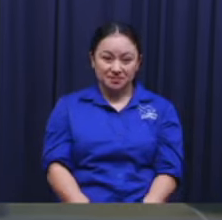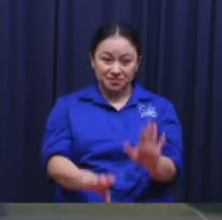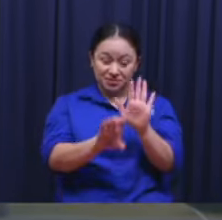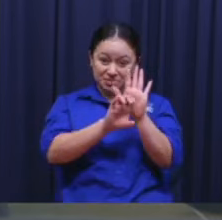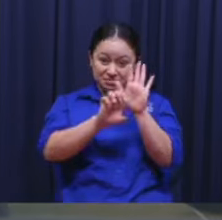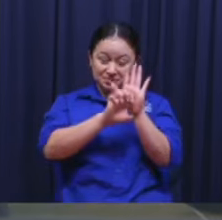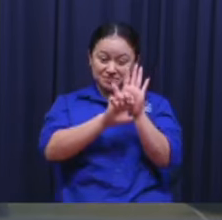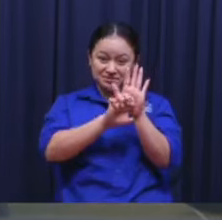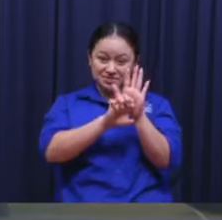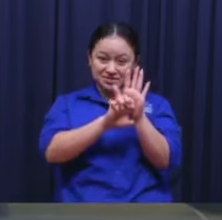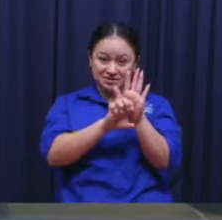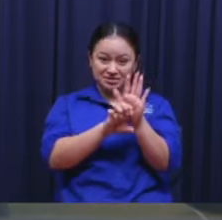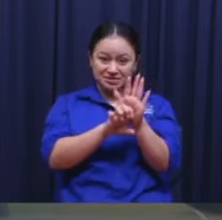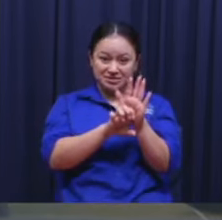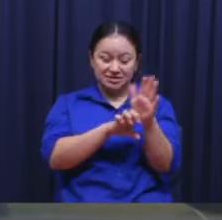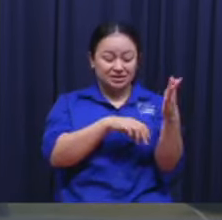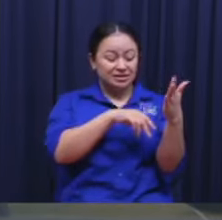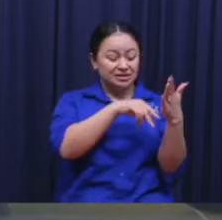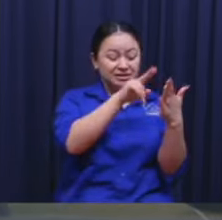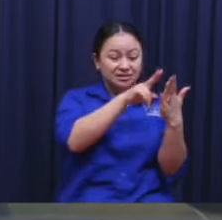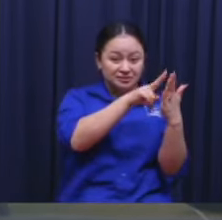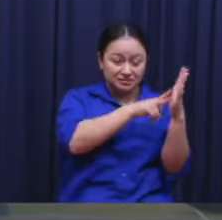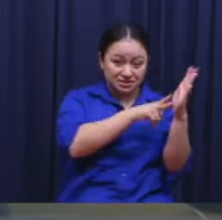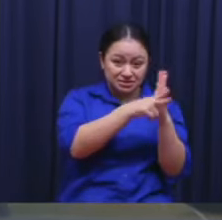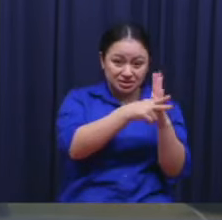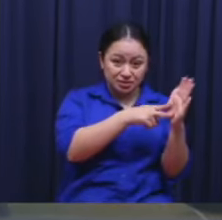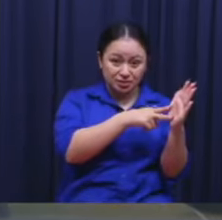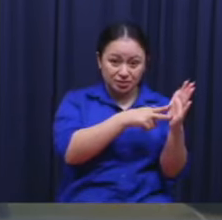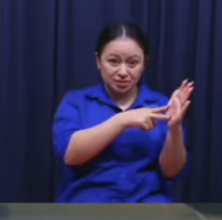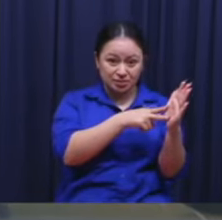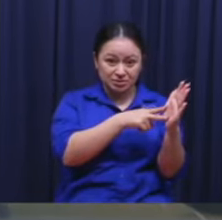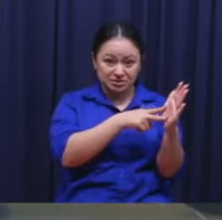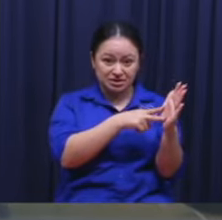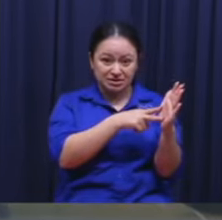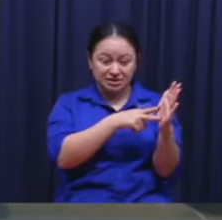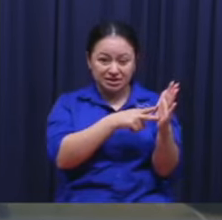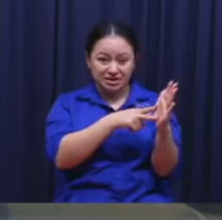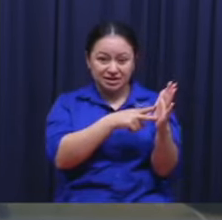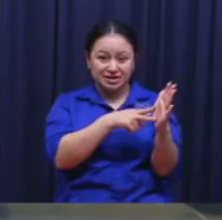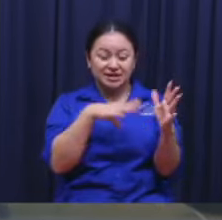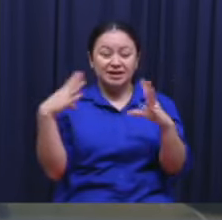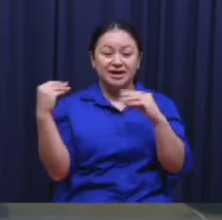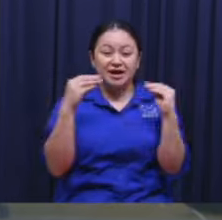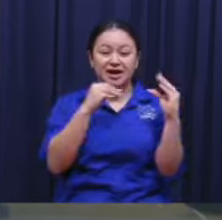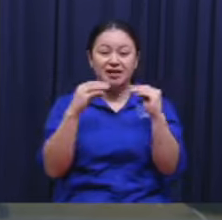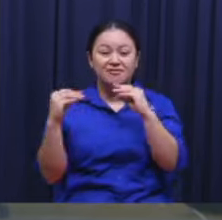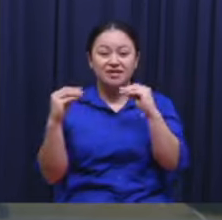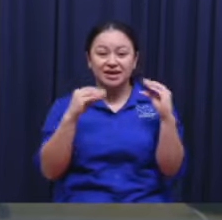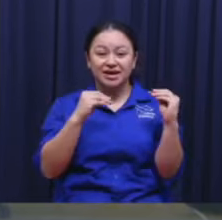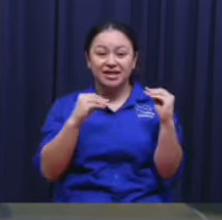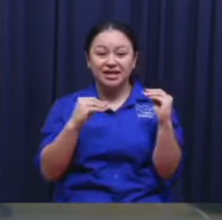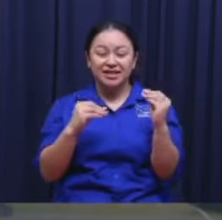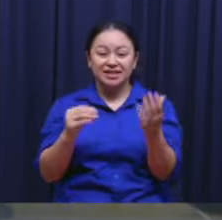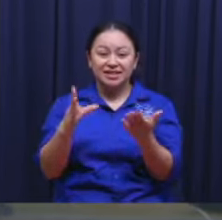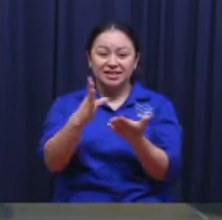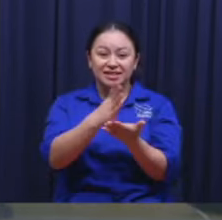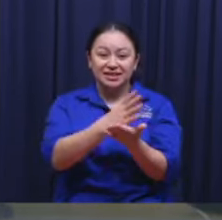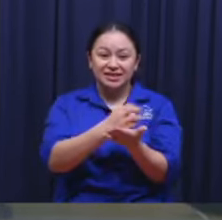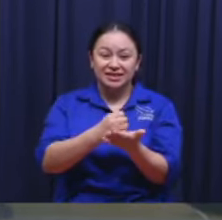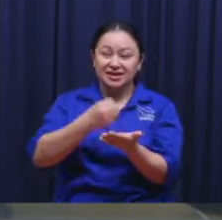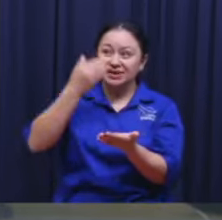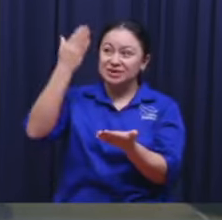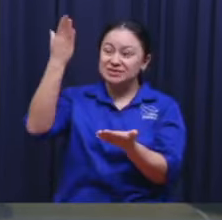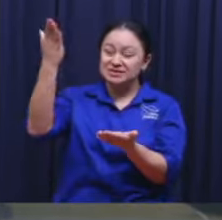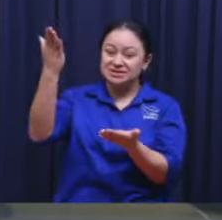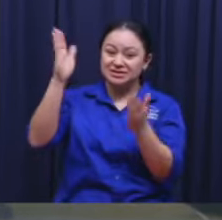agarraría? El que se lee inmediatamente es Malaquías, aunque sea para decir algo y después me pongo a llorar y la gente me.